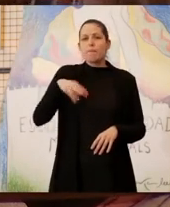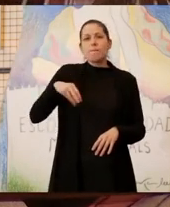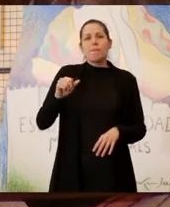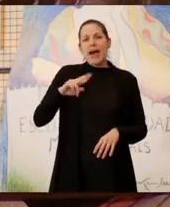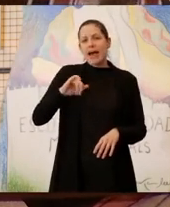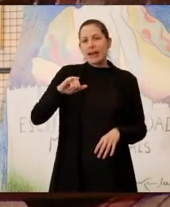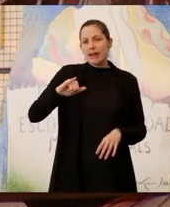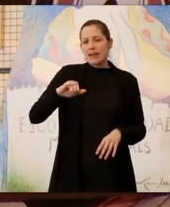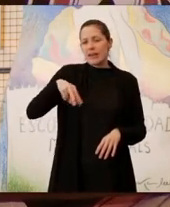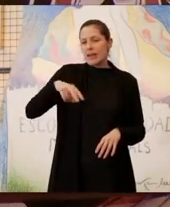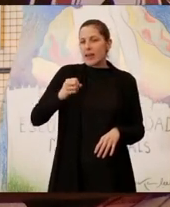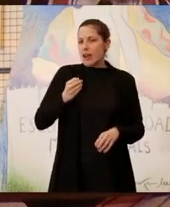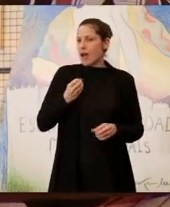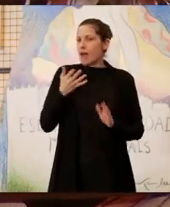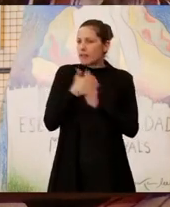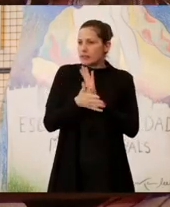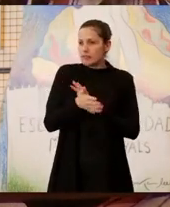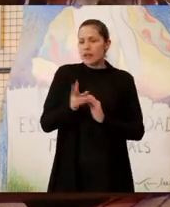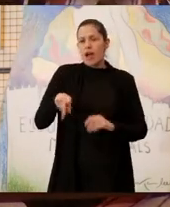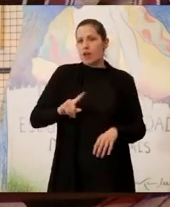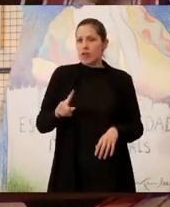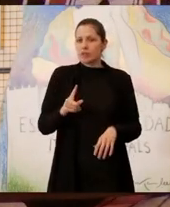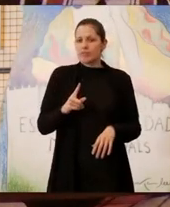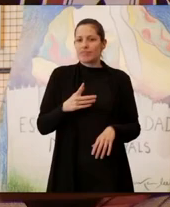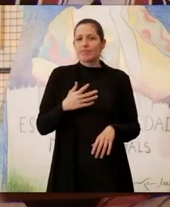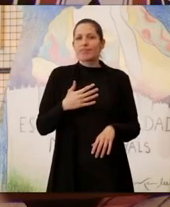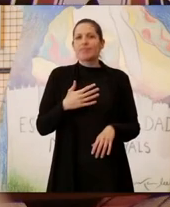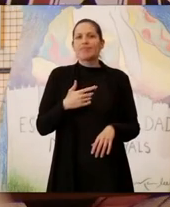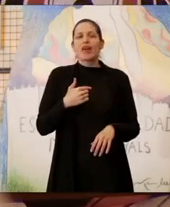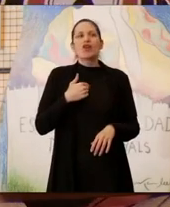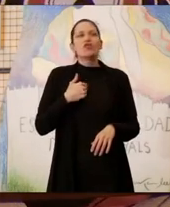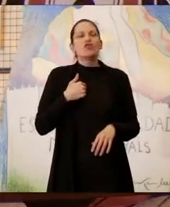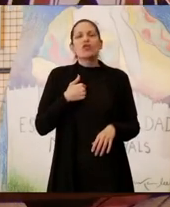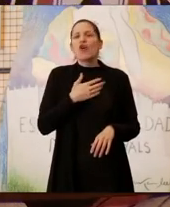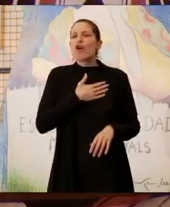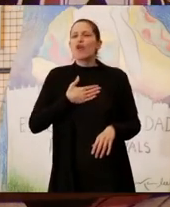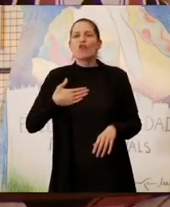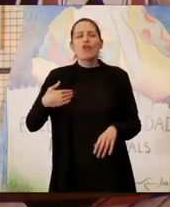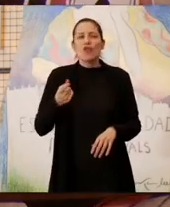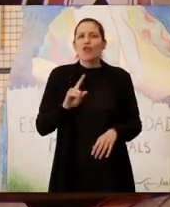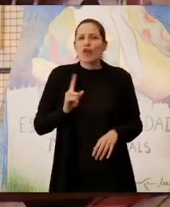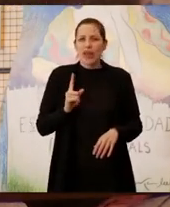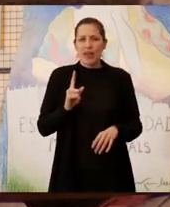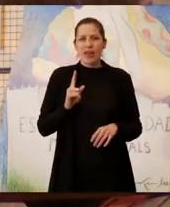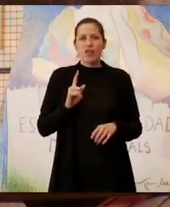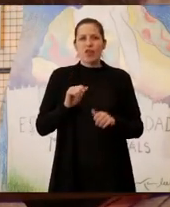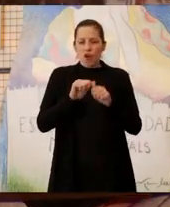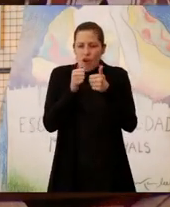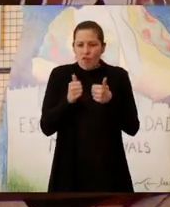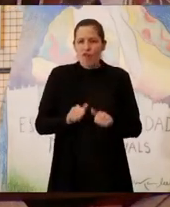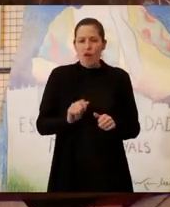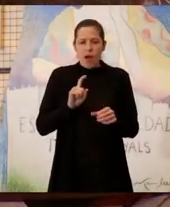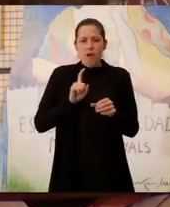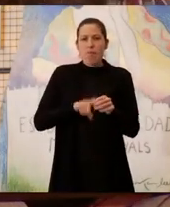no querer participar de esta manera no sé si me he explicado bien o sea es no tenemos ninguna obligación